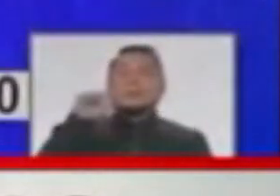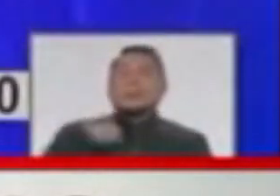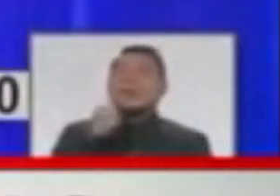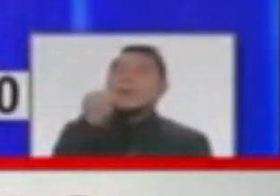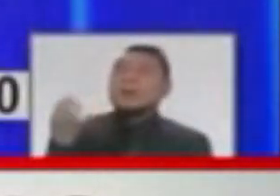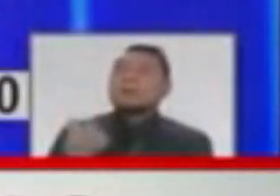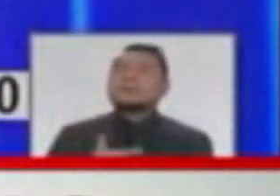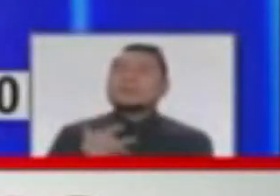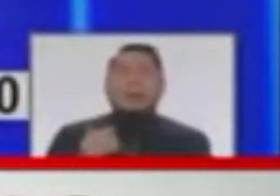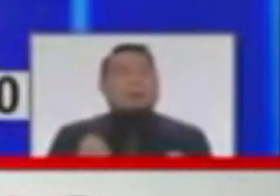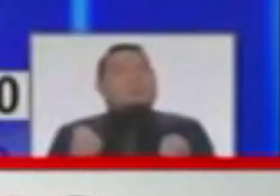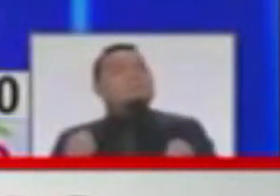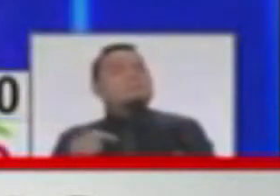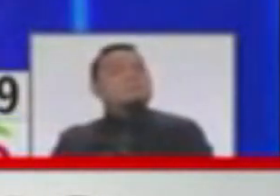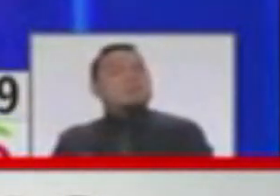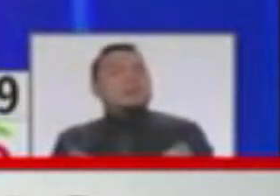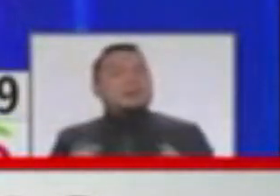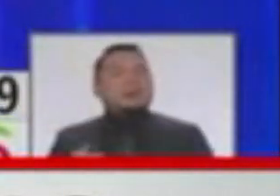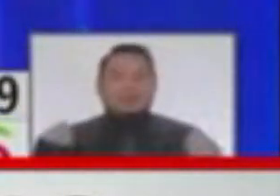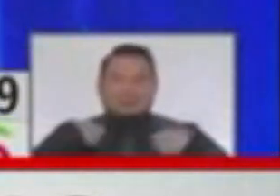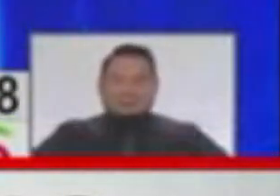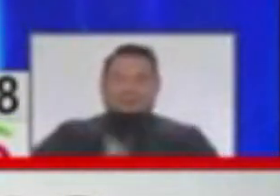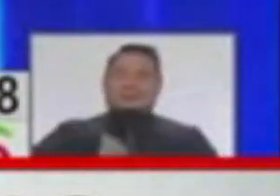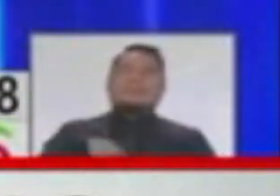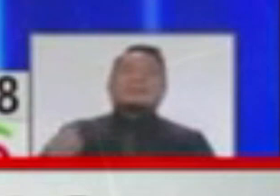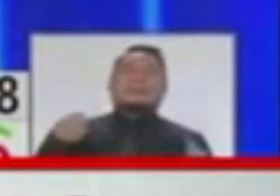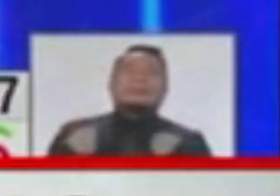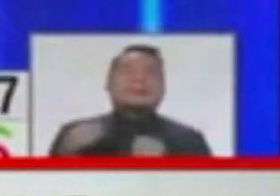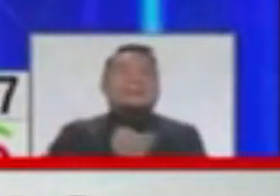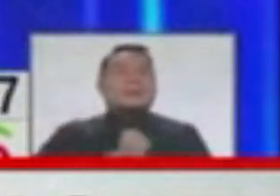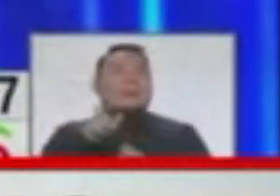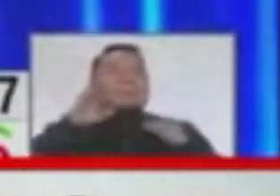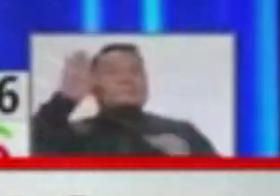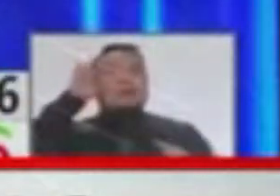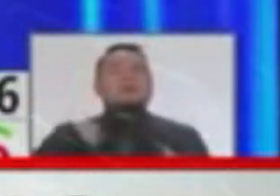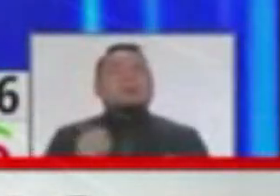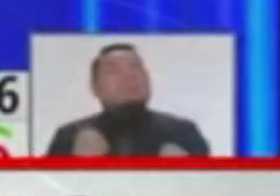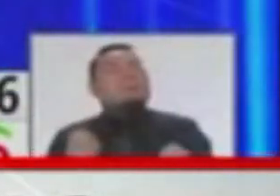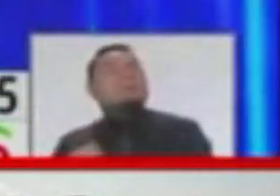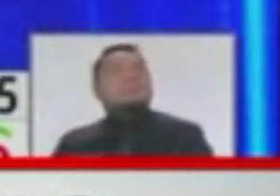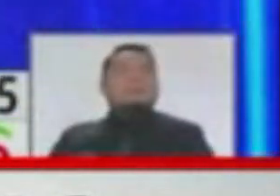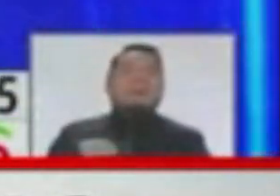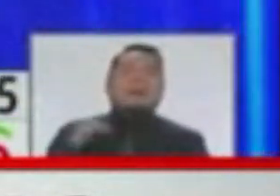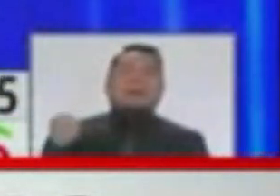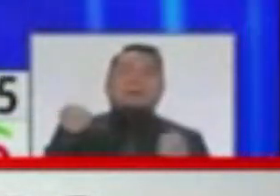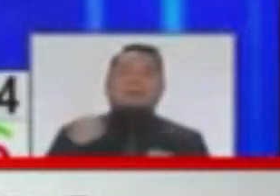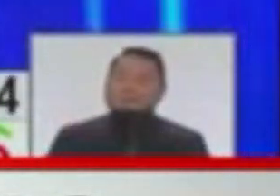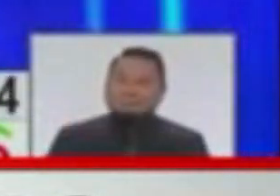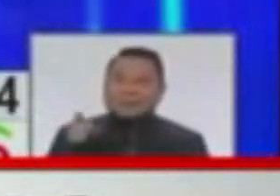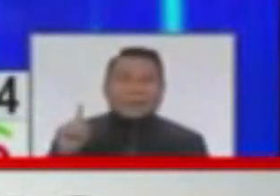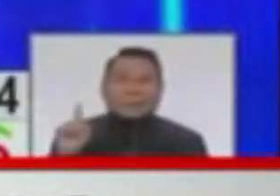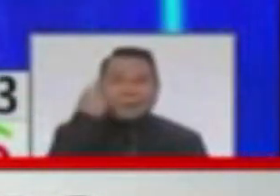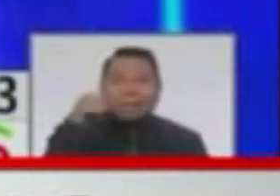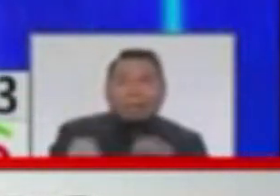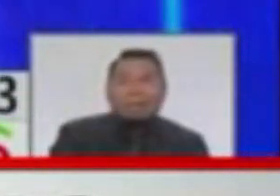Sí, algunos se sienten machitos y valientes cuando tienen un chaleco antibalas, cuando están rodeados de personal policial, pero esos son generalmente los primeros